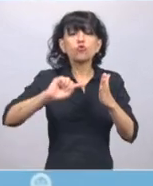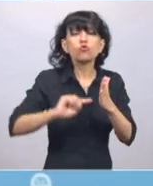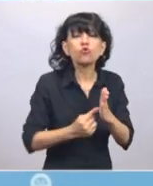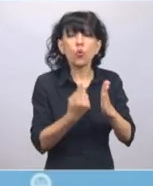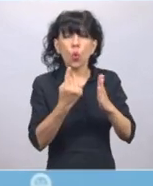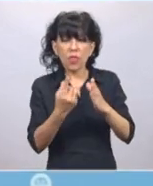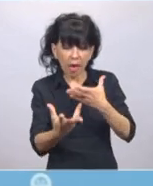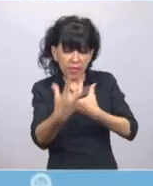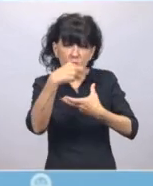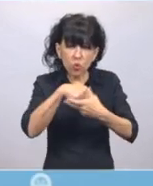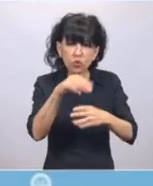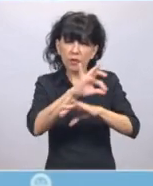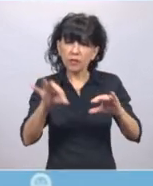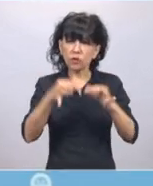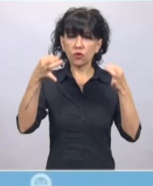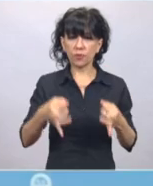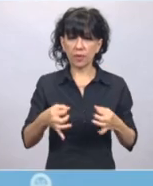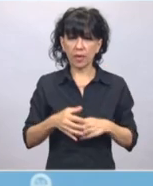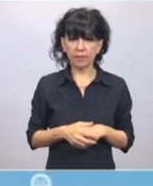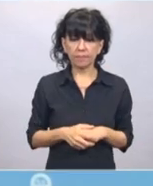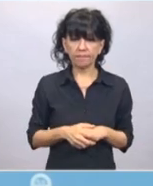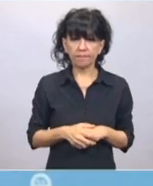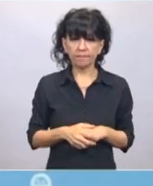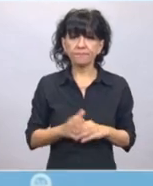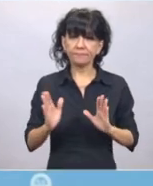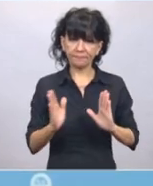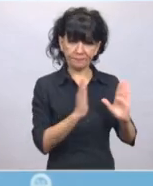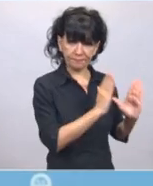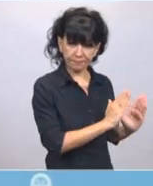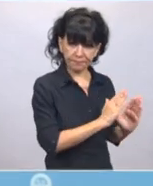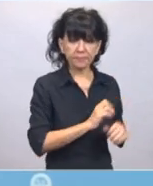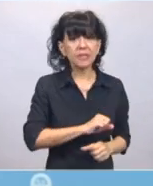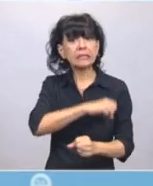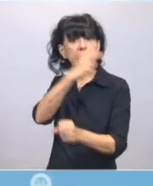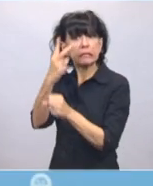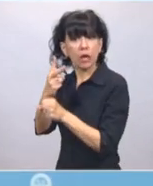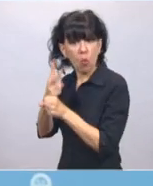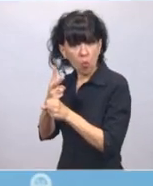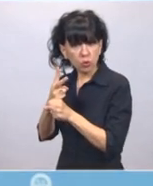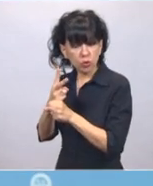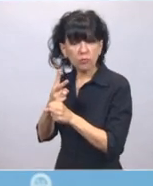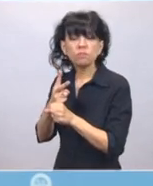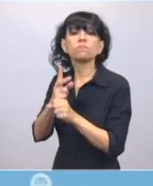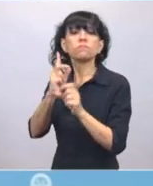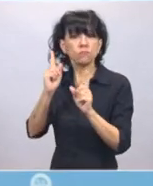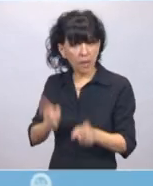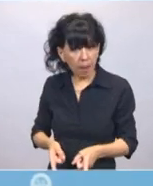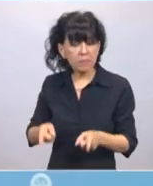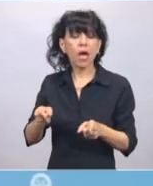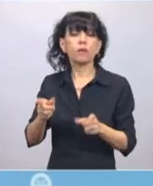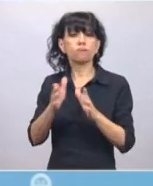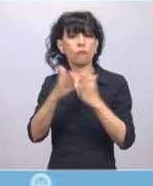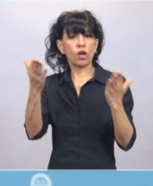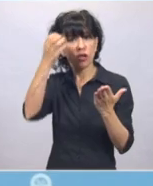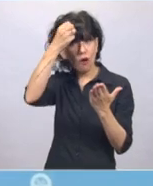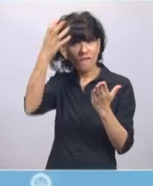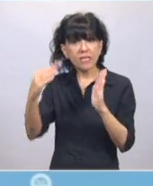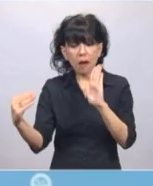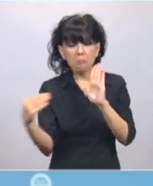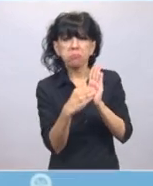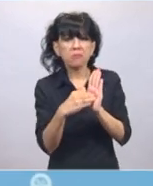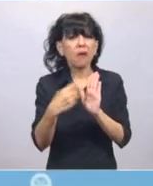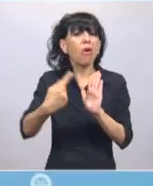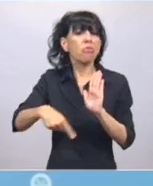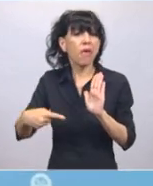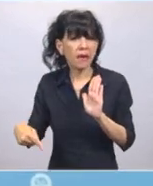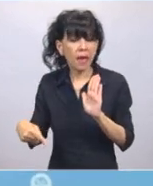diseño de ciudades inclusivas en segundo lugar contarles también que en el boletín oficial de mañana van